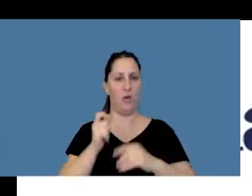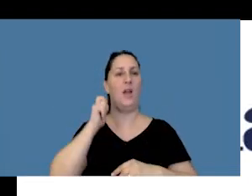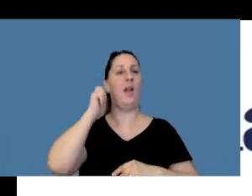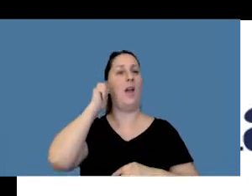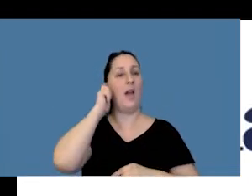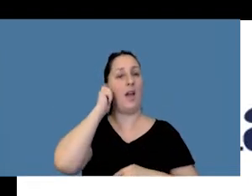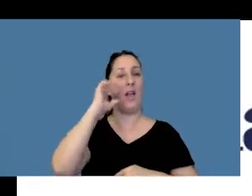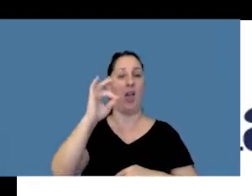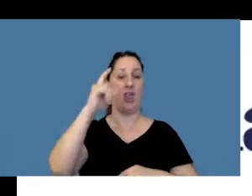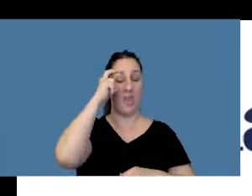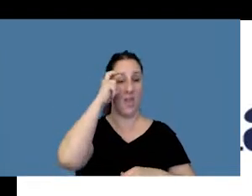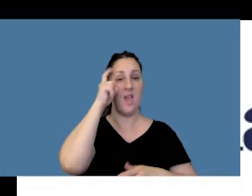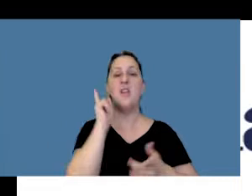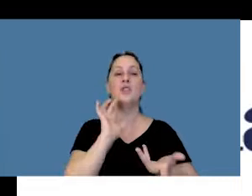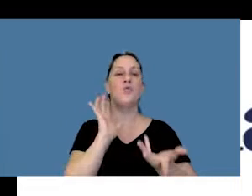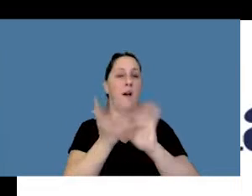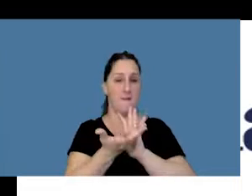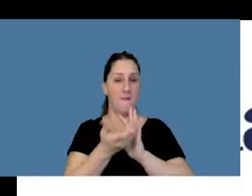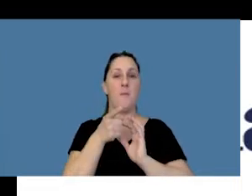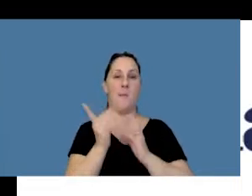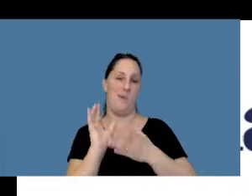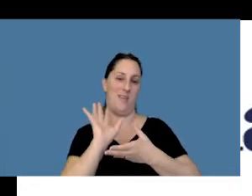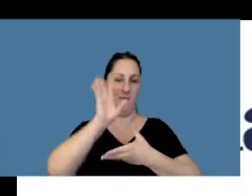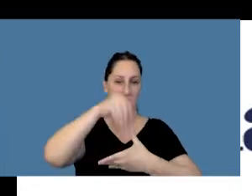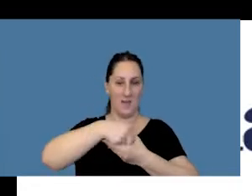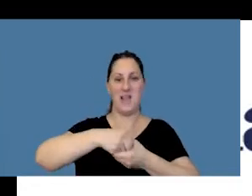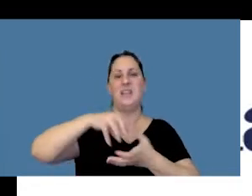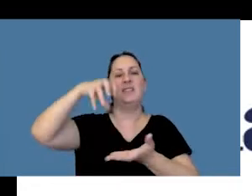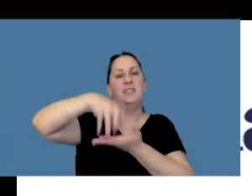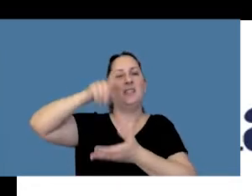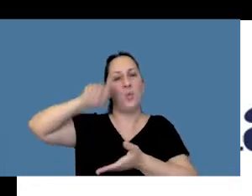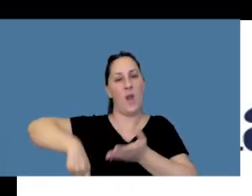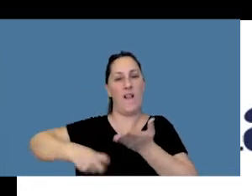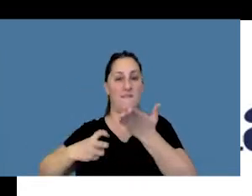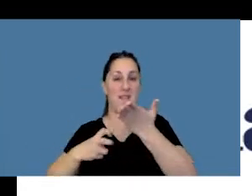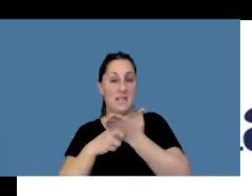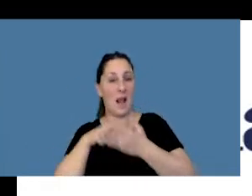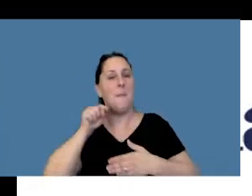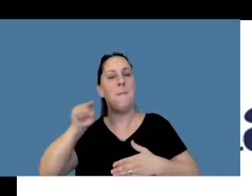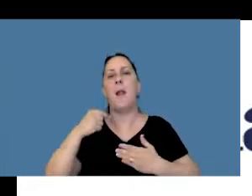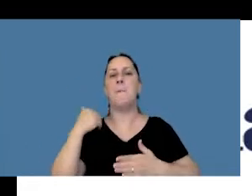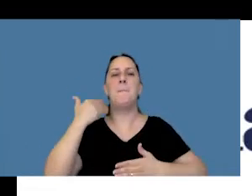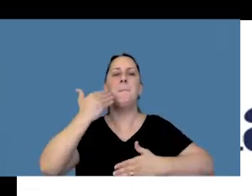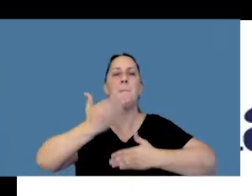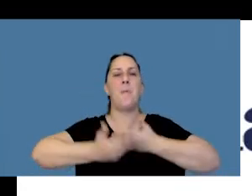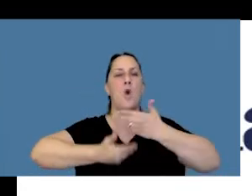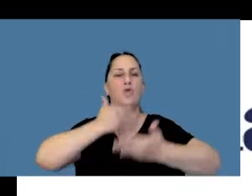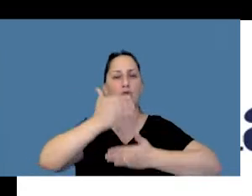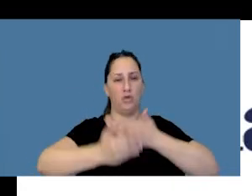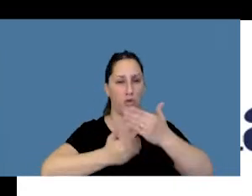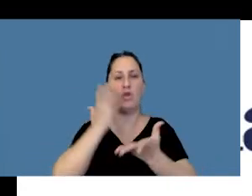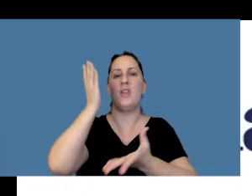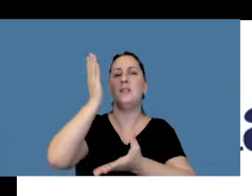hoy sería también una de las formas que se aplica en el Tribunal Fiscal para el proceso de los expedientes de